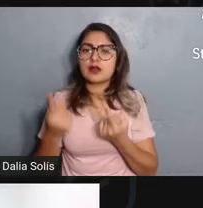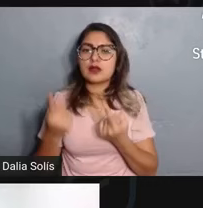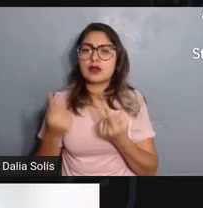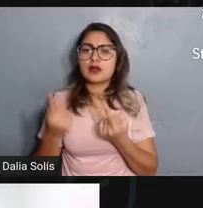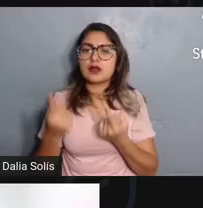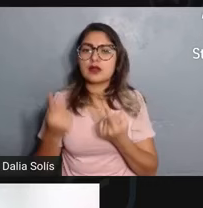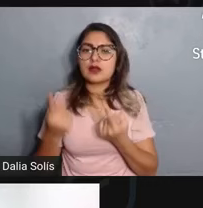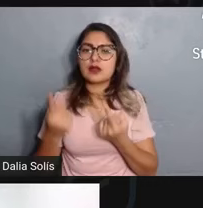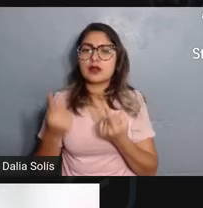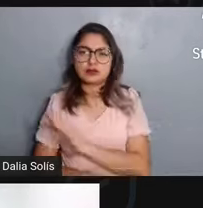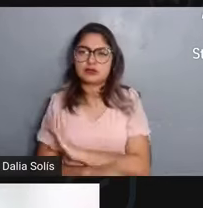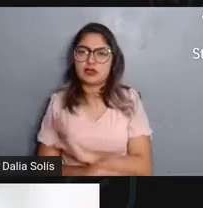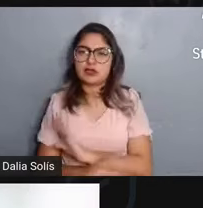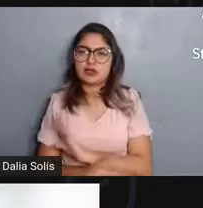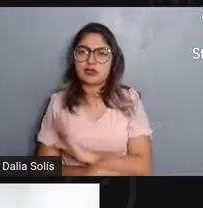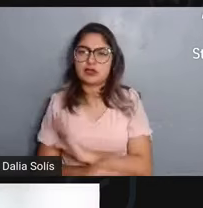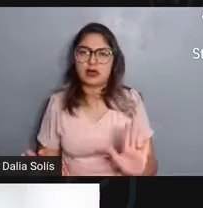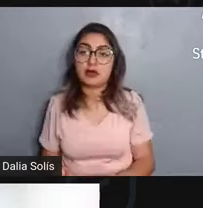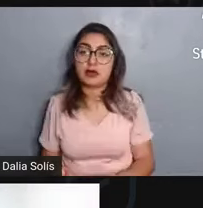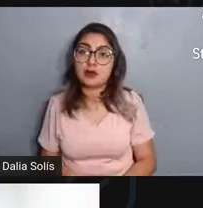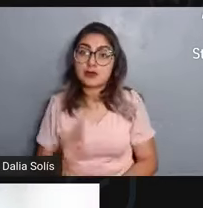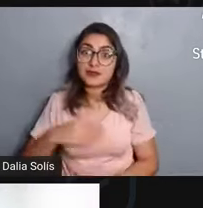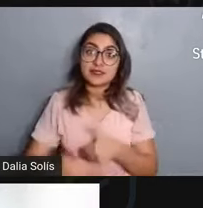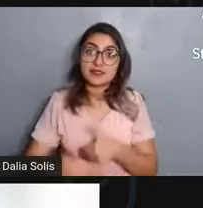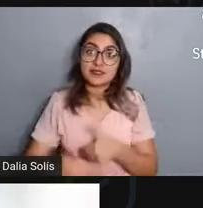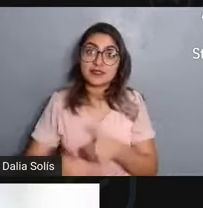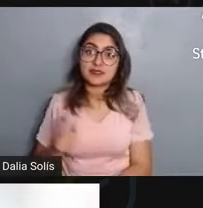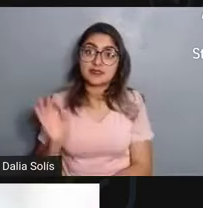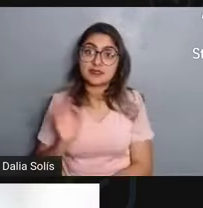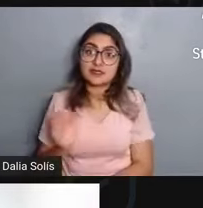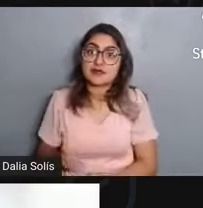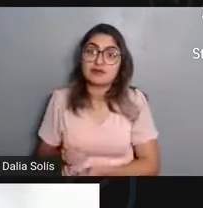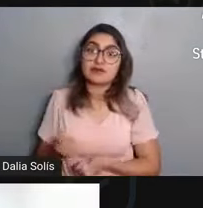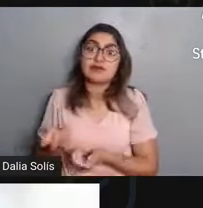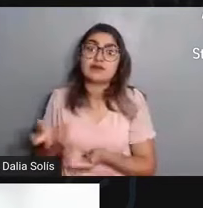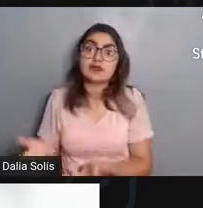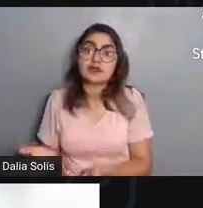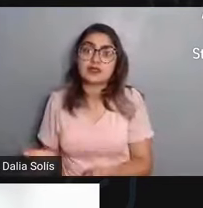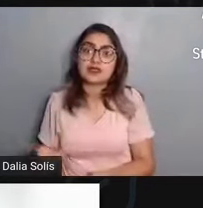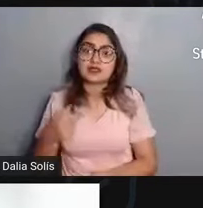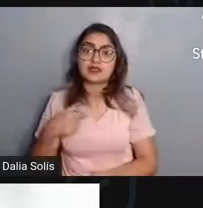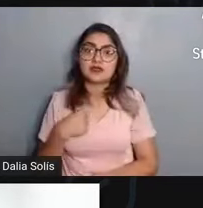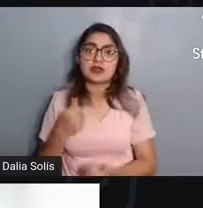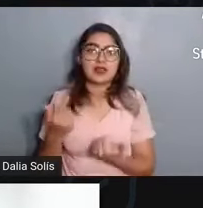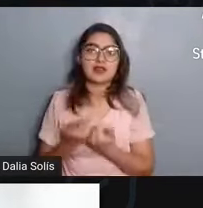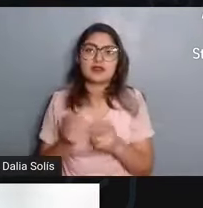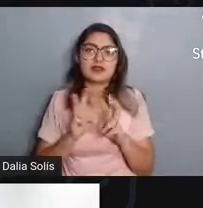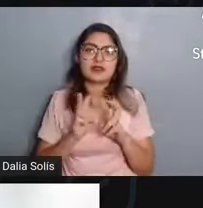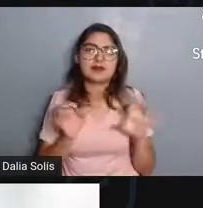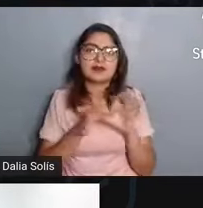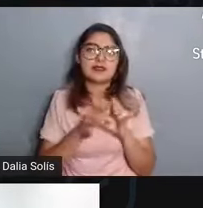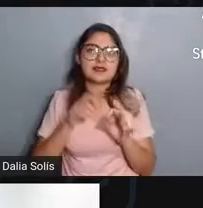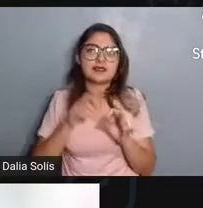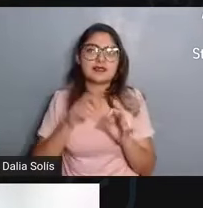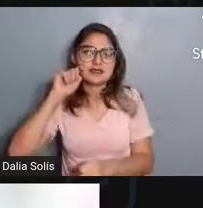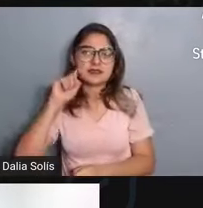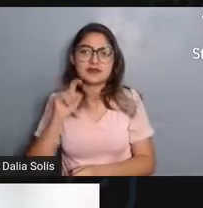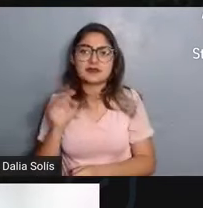mejor dice, yo tengo un problema de erección, ¿no? De disfunción eréctil o un problema de impotencia o algo así, se dan cuenta con que,